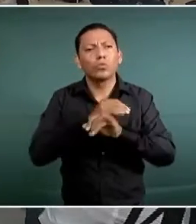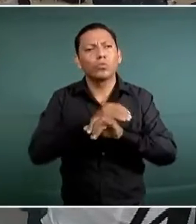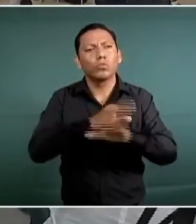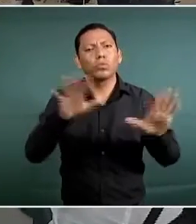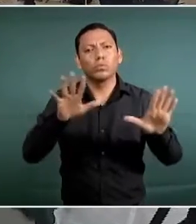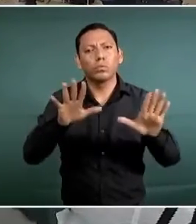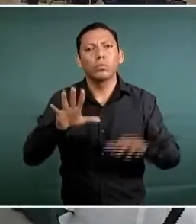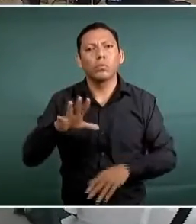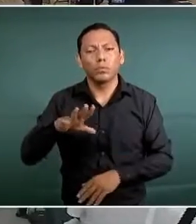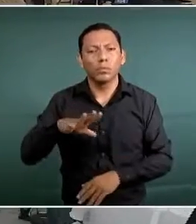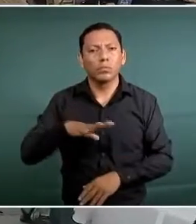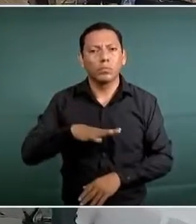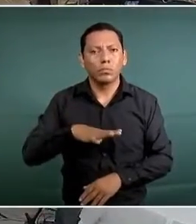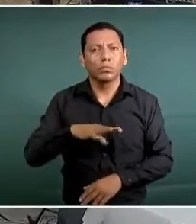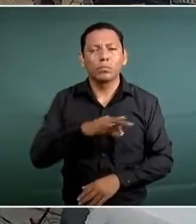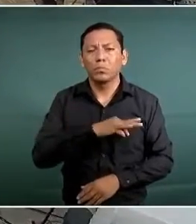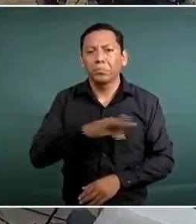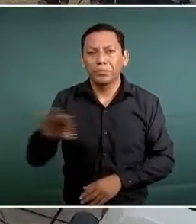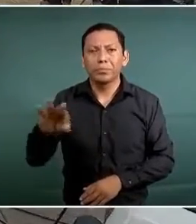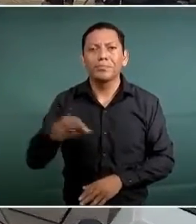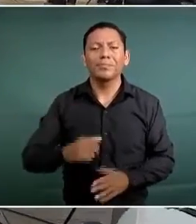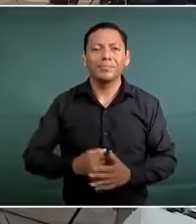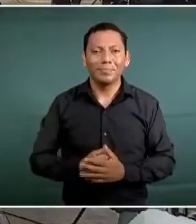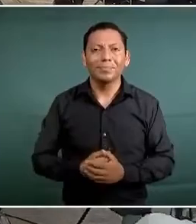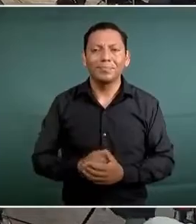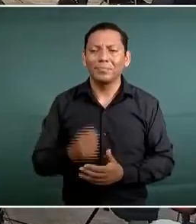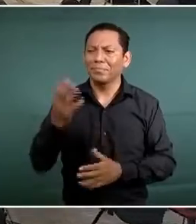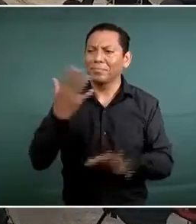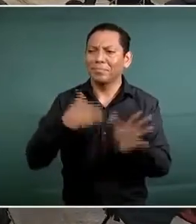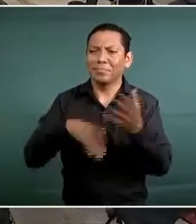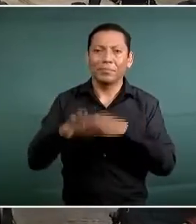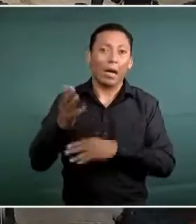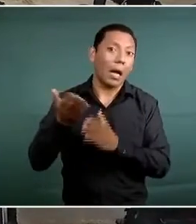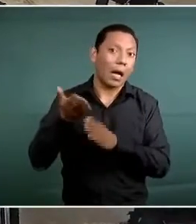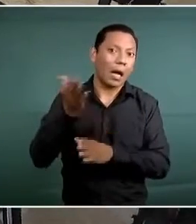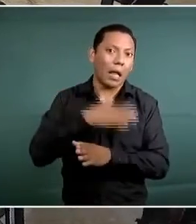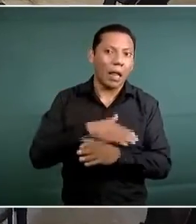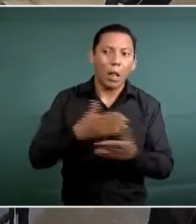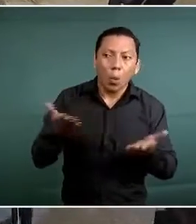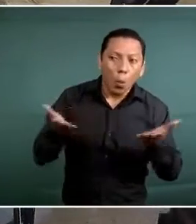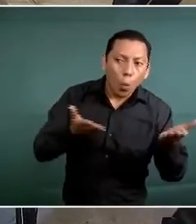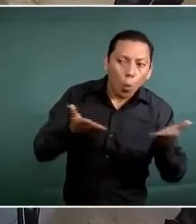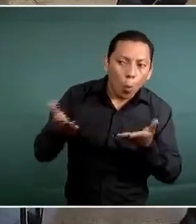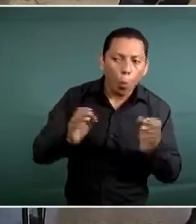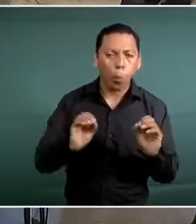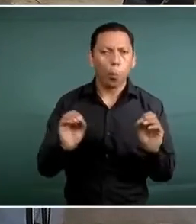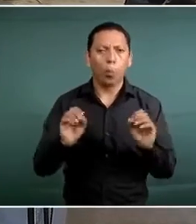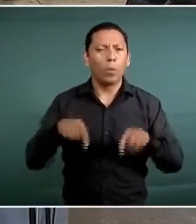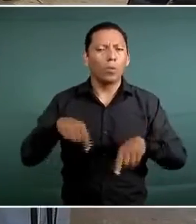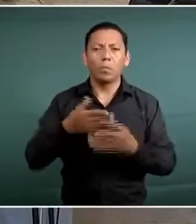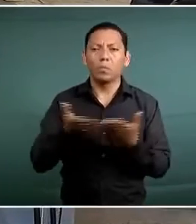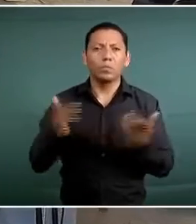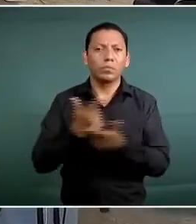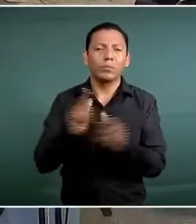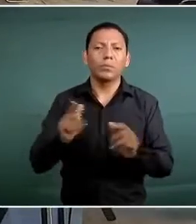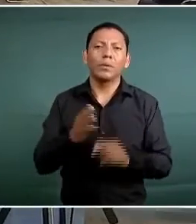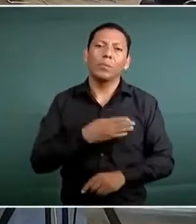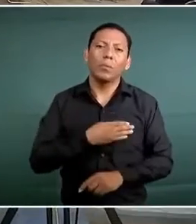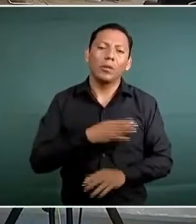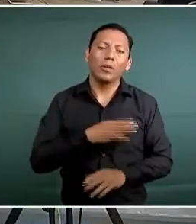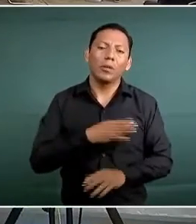ejerce la libertad de expresión ya no se negocia con la libertad de expresión bueno